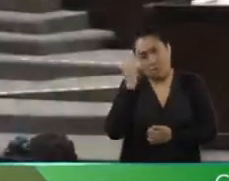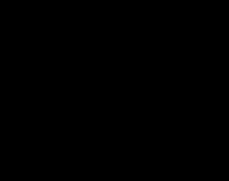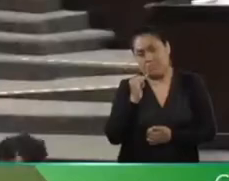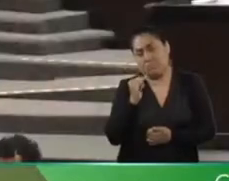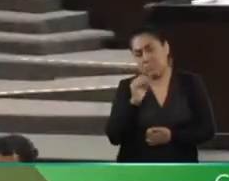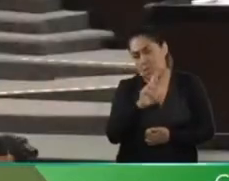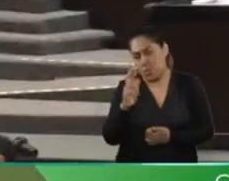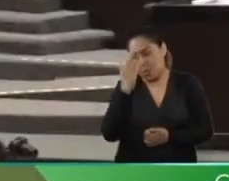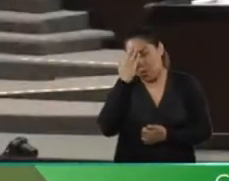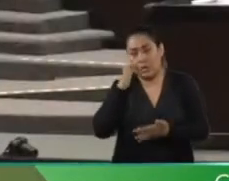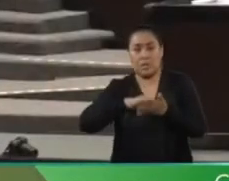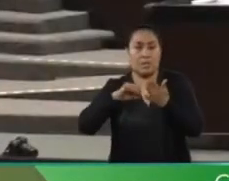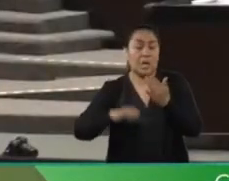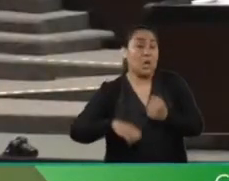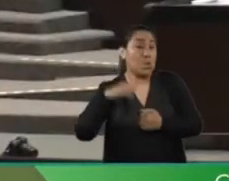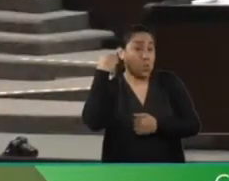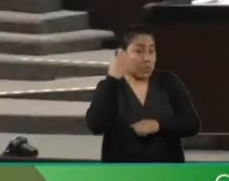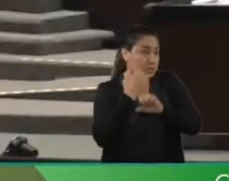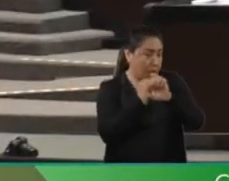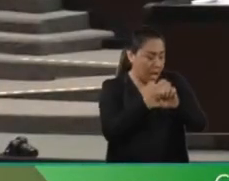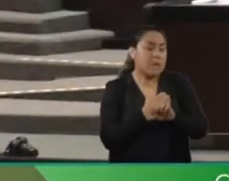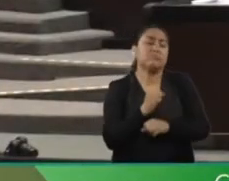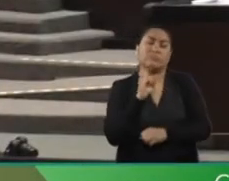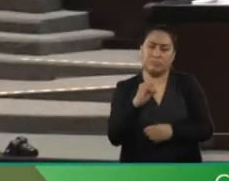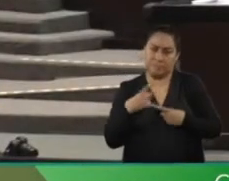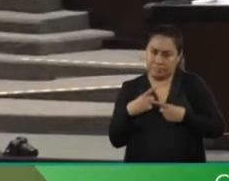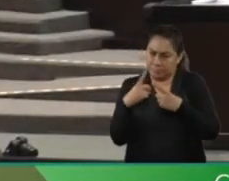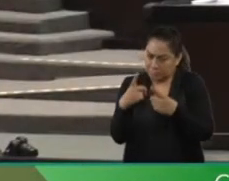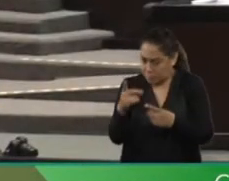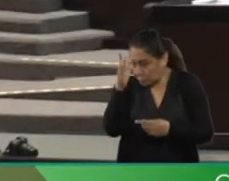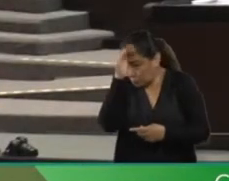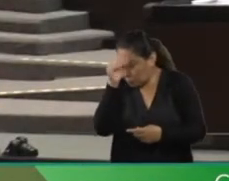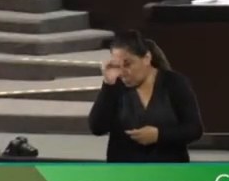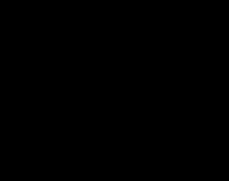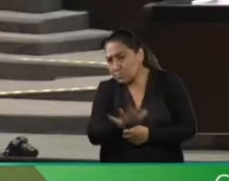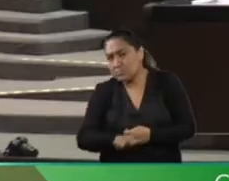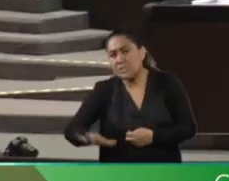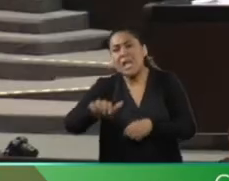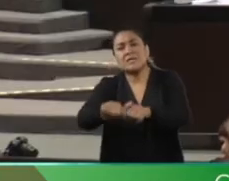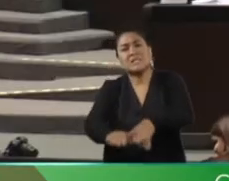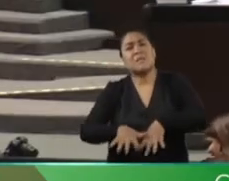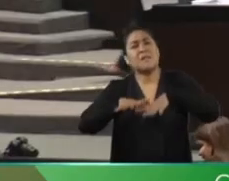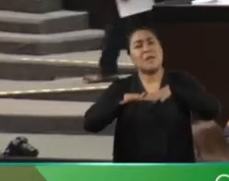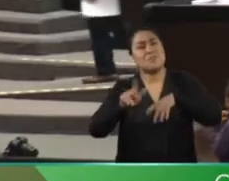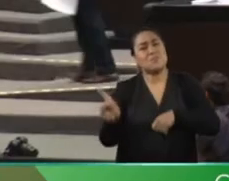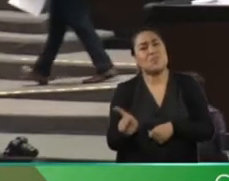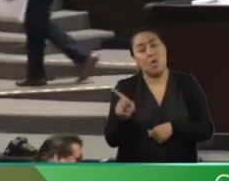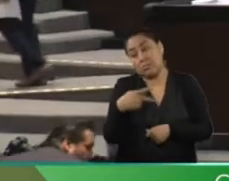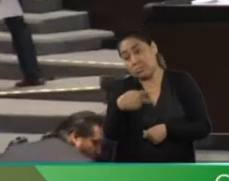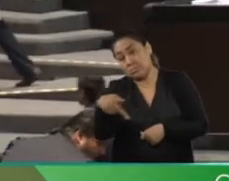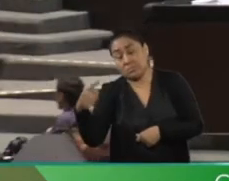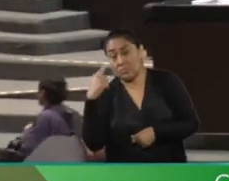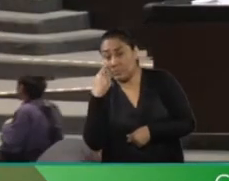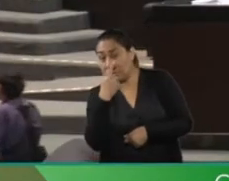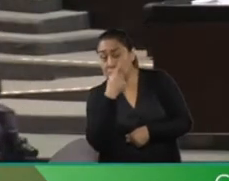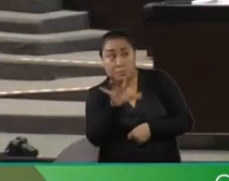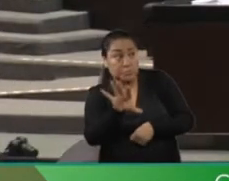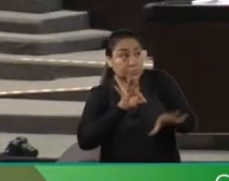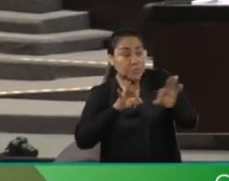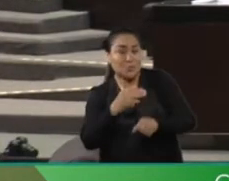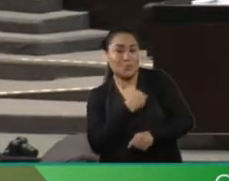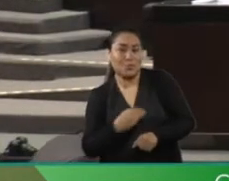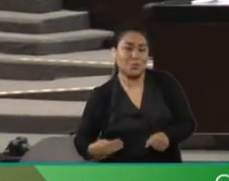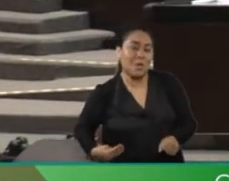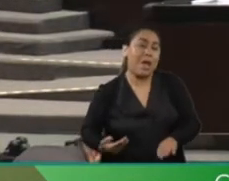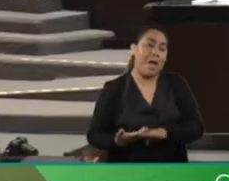Oaxaca, se avanzó en el reconocimiento de la Asamblea Comunitaria como forma de elección de autoridades municipales en la reforma